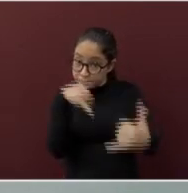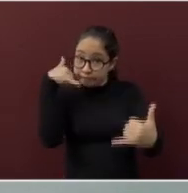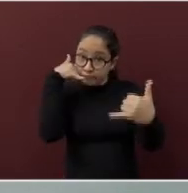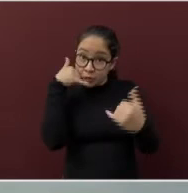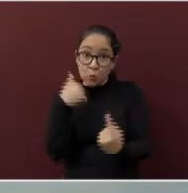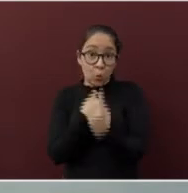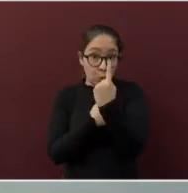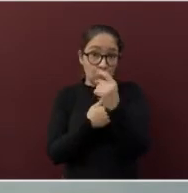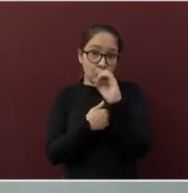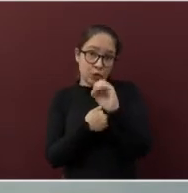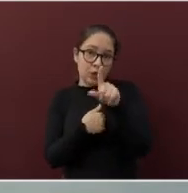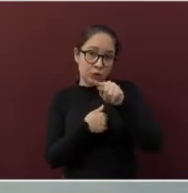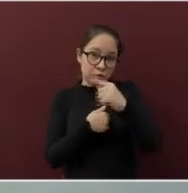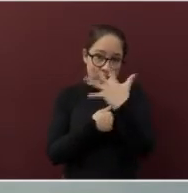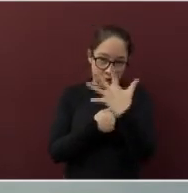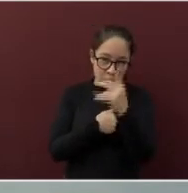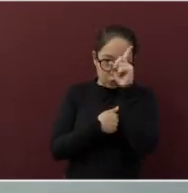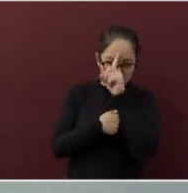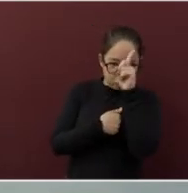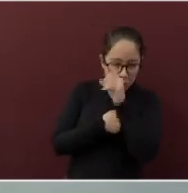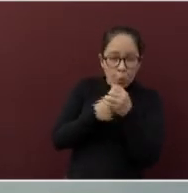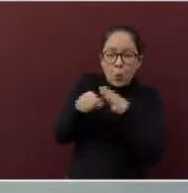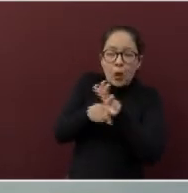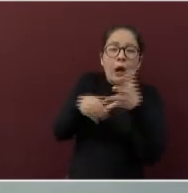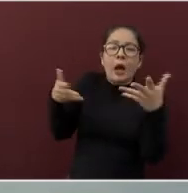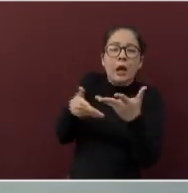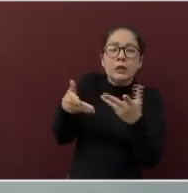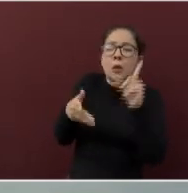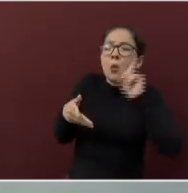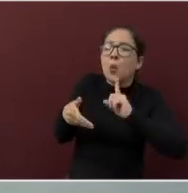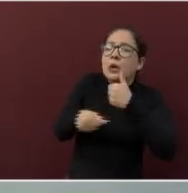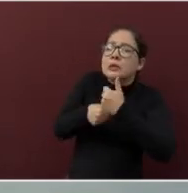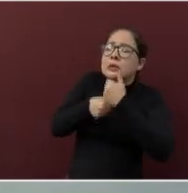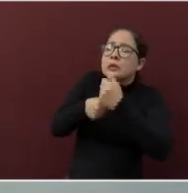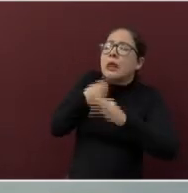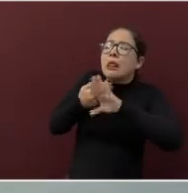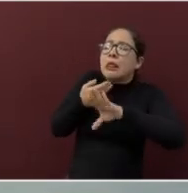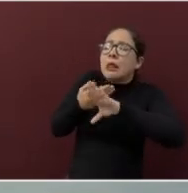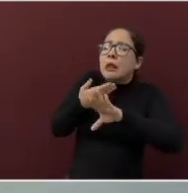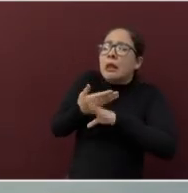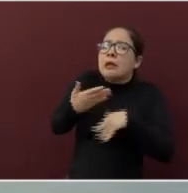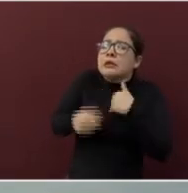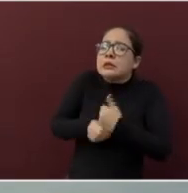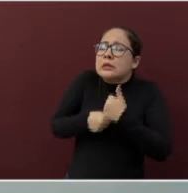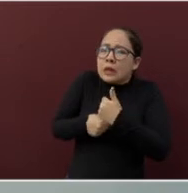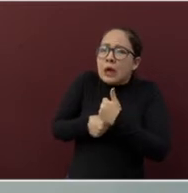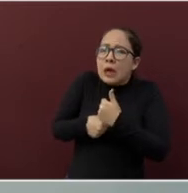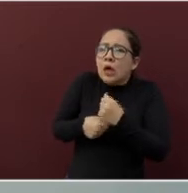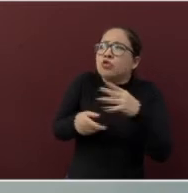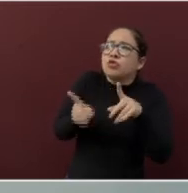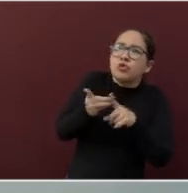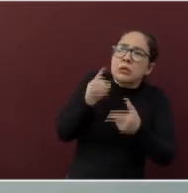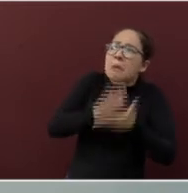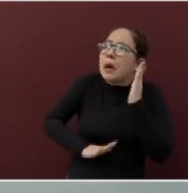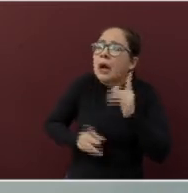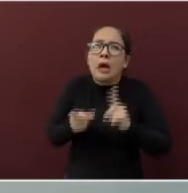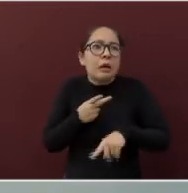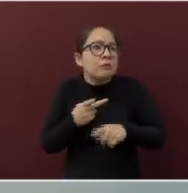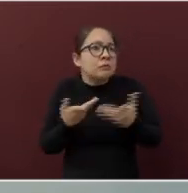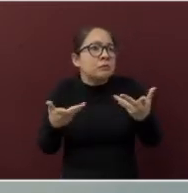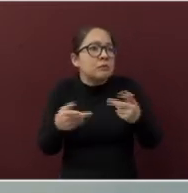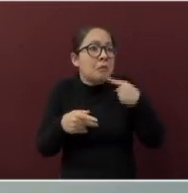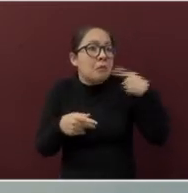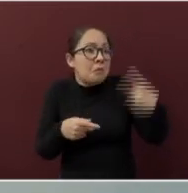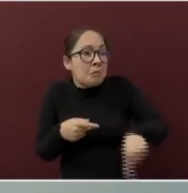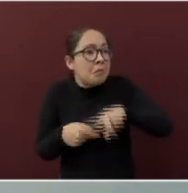075 para recibir asesoría sobre qué puede hacer una mujer que vive en violencia a dónde puede acudir qué